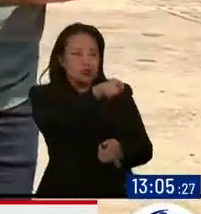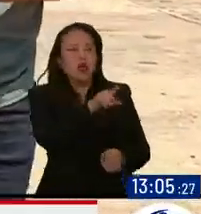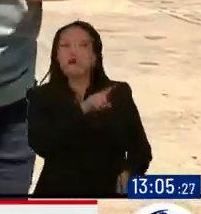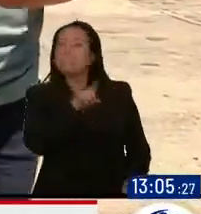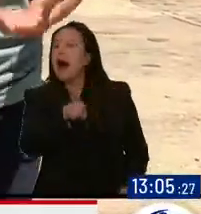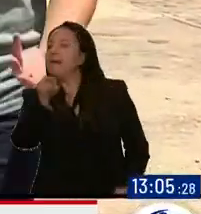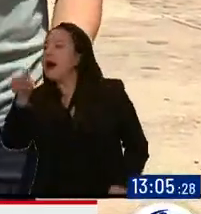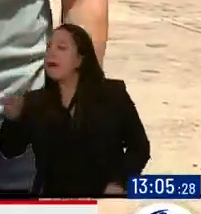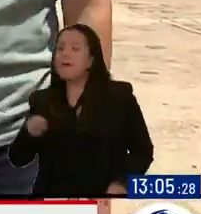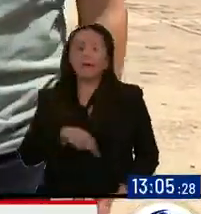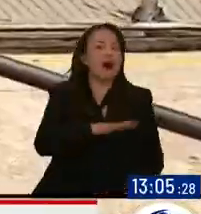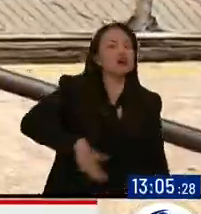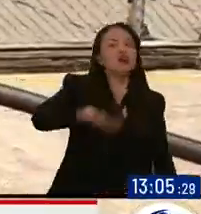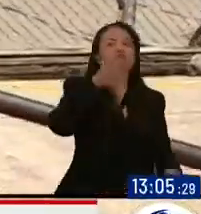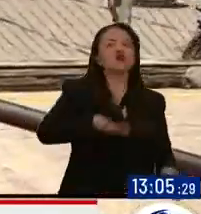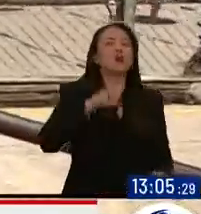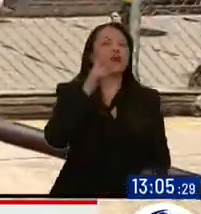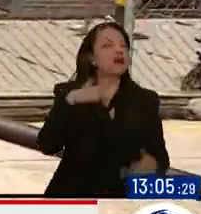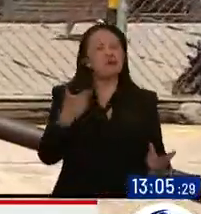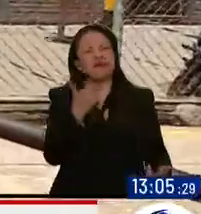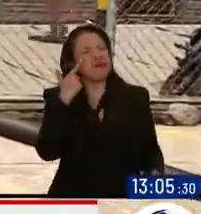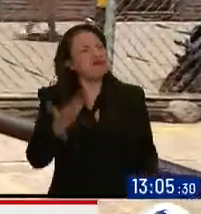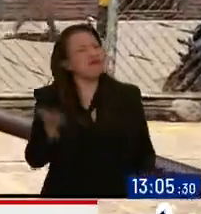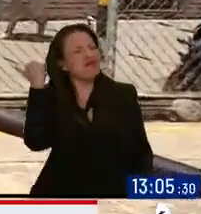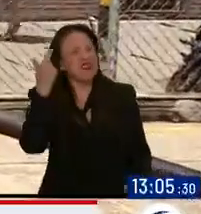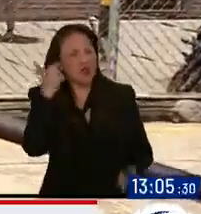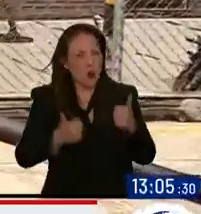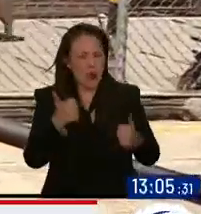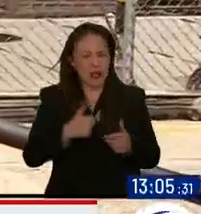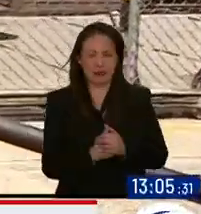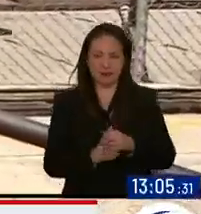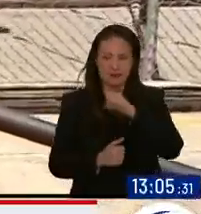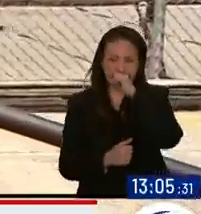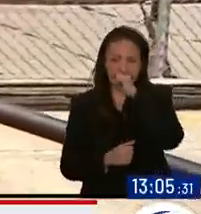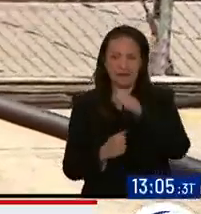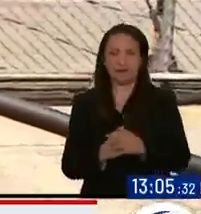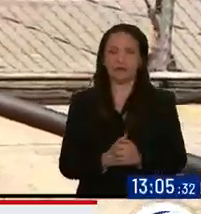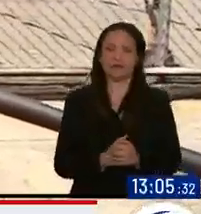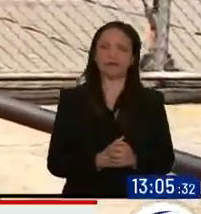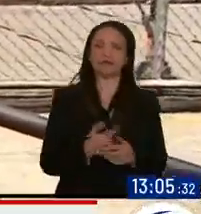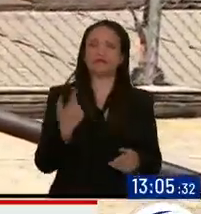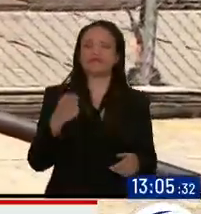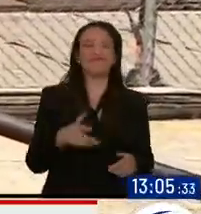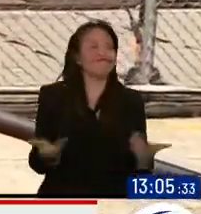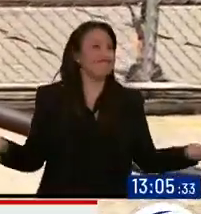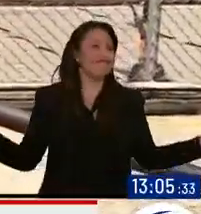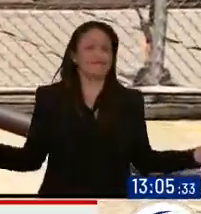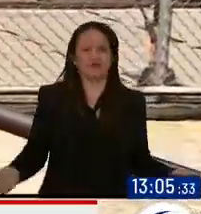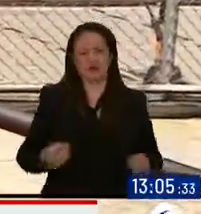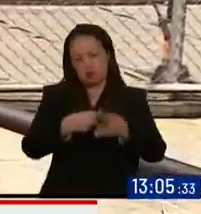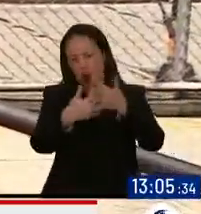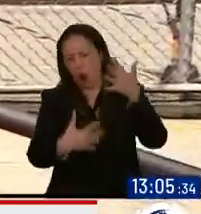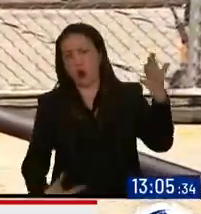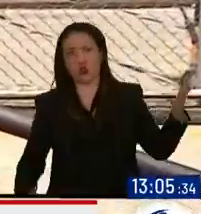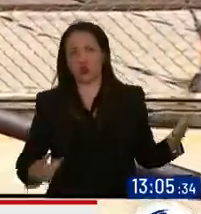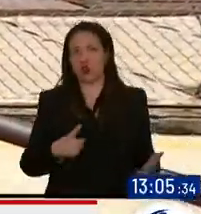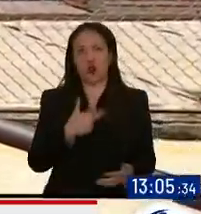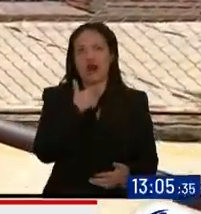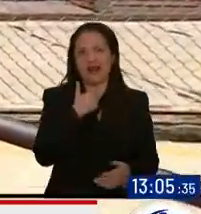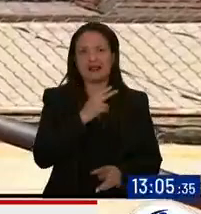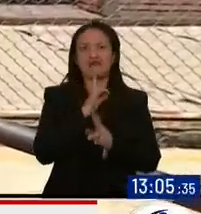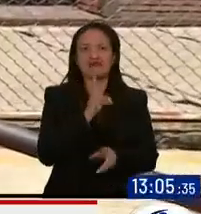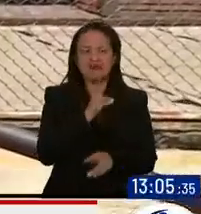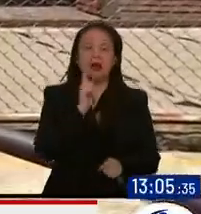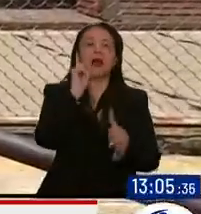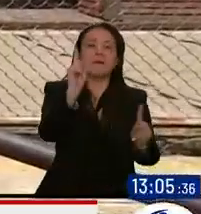¿qué siente que falta? No, yo siento que falta muchísimo, no alcanzaría a copar aquí todo, pero